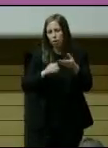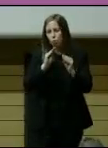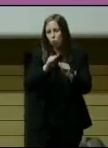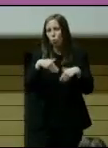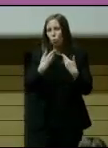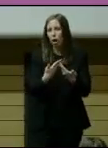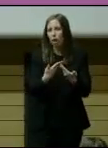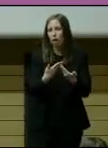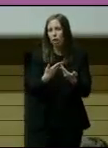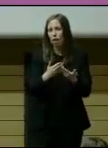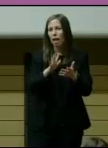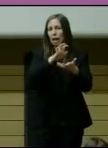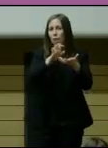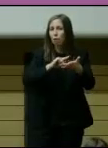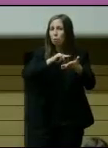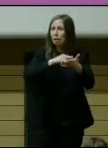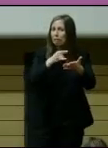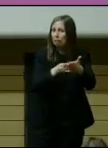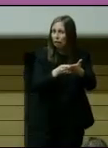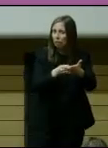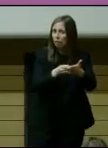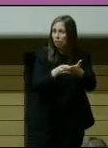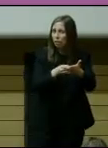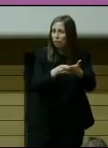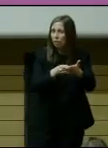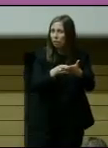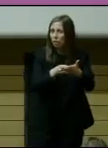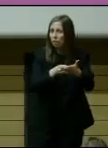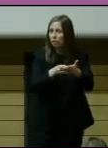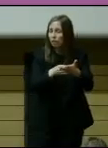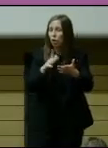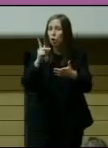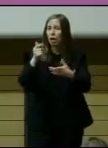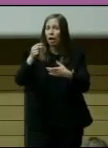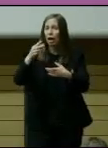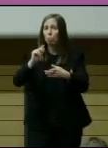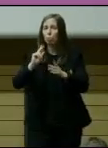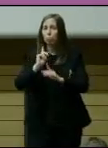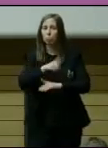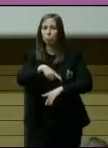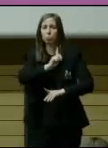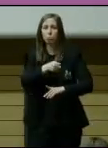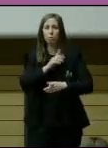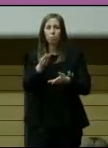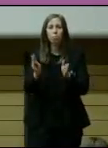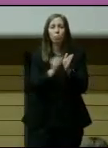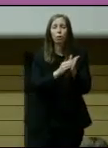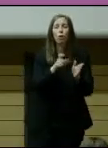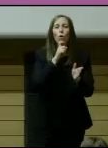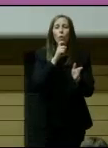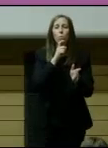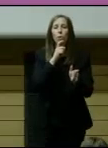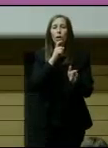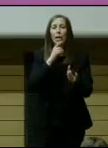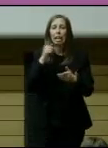es: ¿desde cuándo un informe técnico está bendecido por el mulá de Kabul? que lleva un anexo que dice, el mulá de Kabul dice